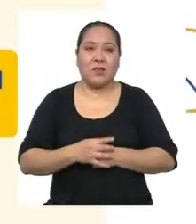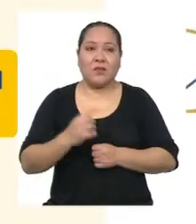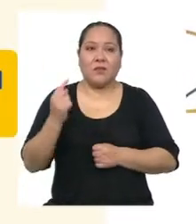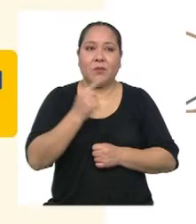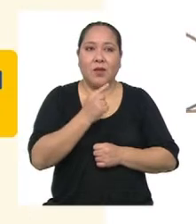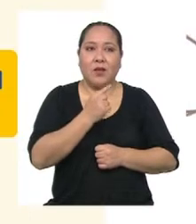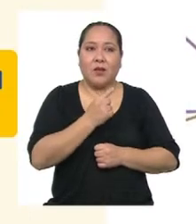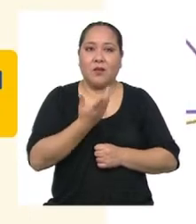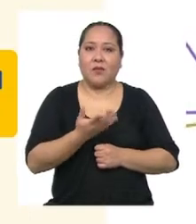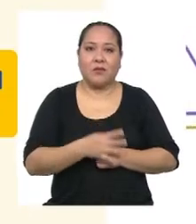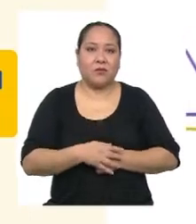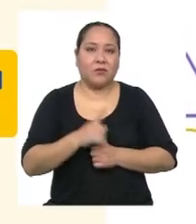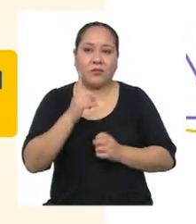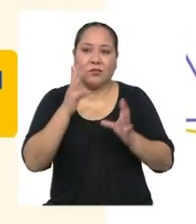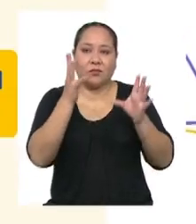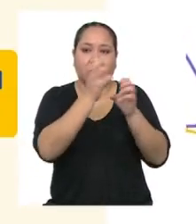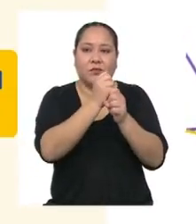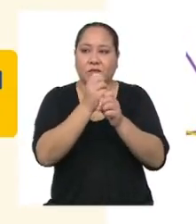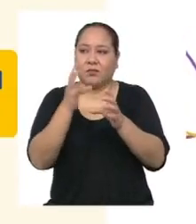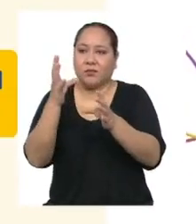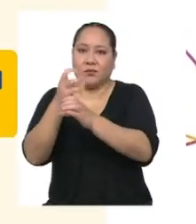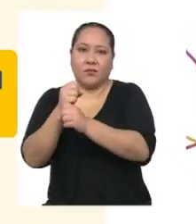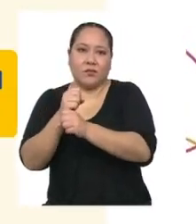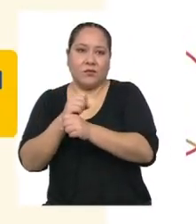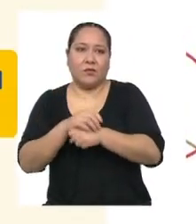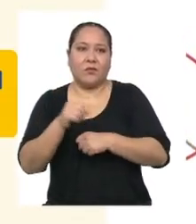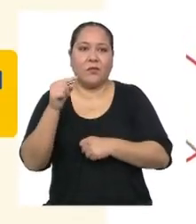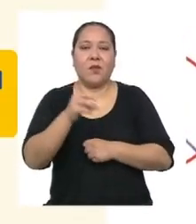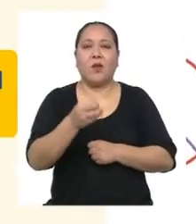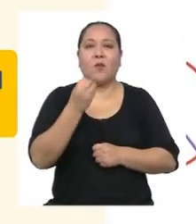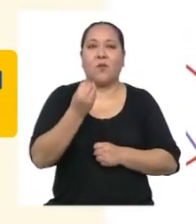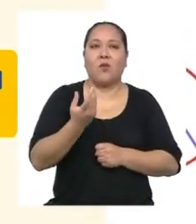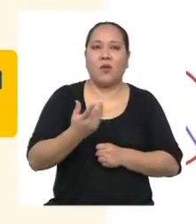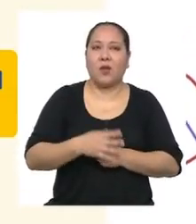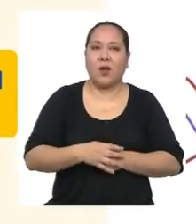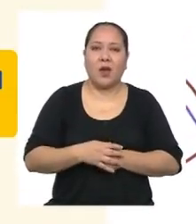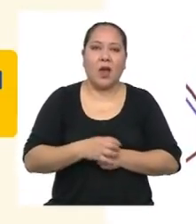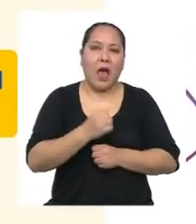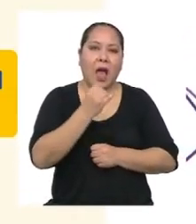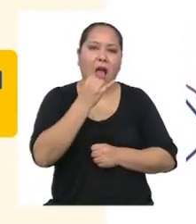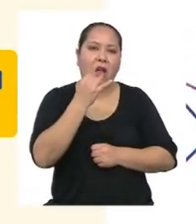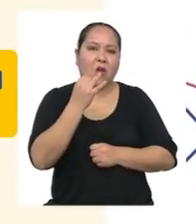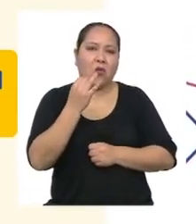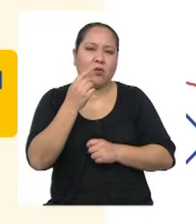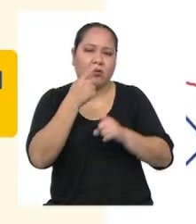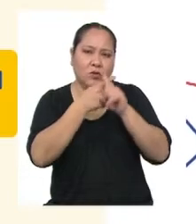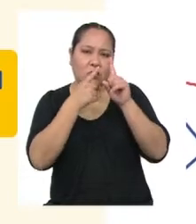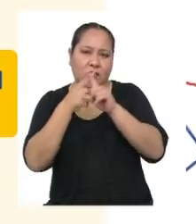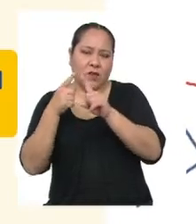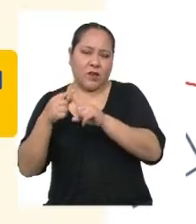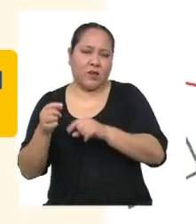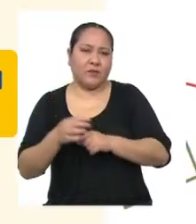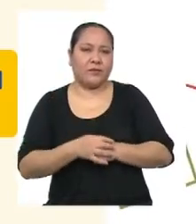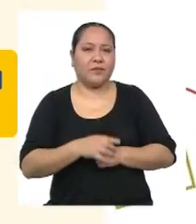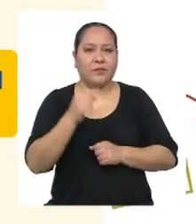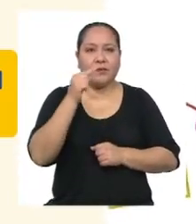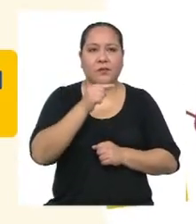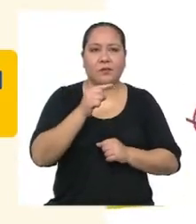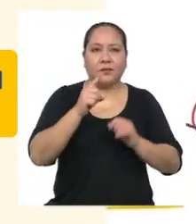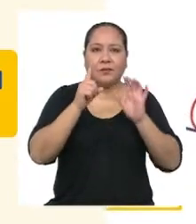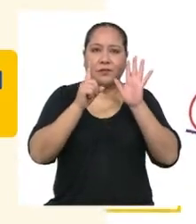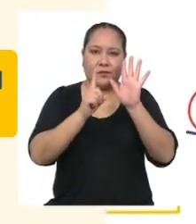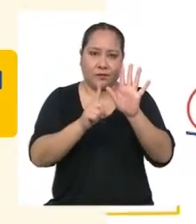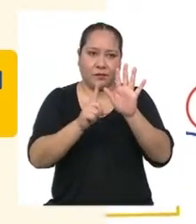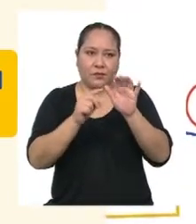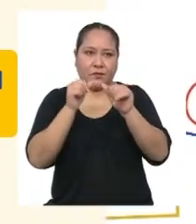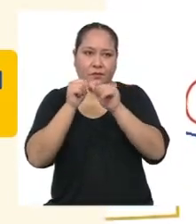edad no necesitó agruparse en intervalos, porque la variable no tuvo muchos valores diferentes. En este caso se obtuvo 6